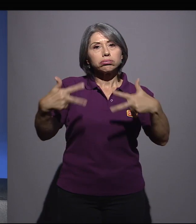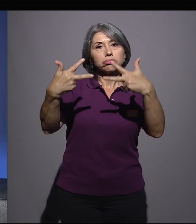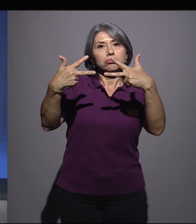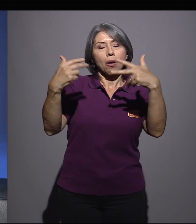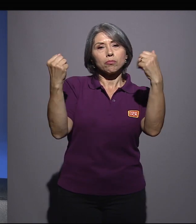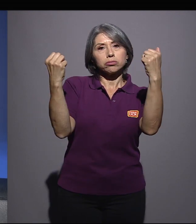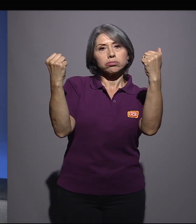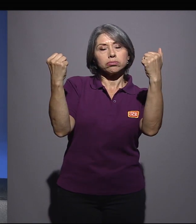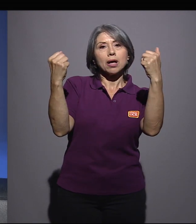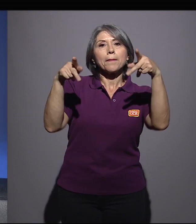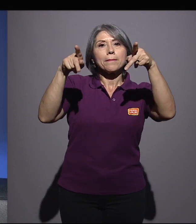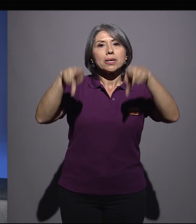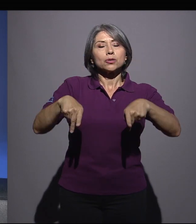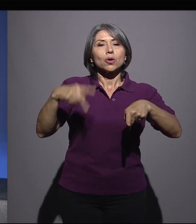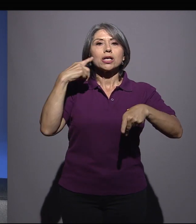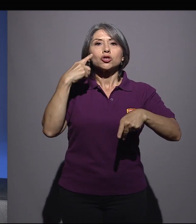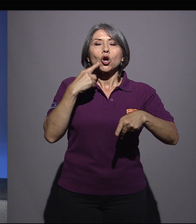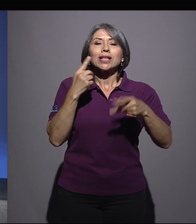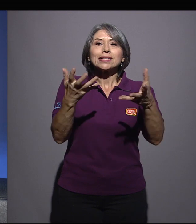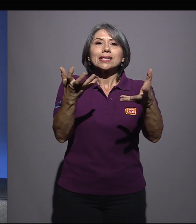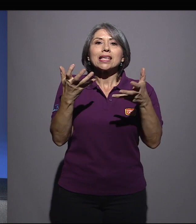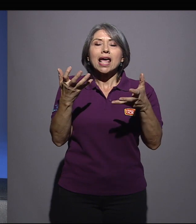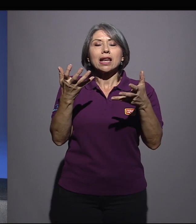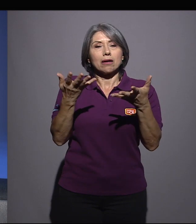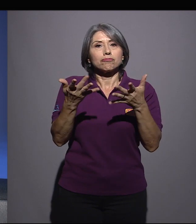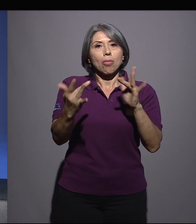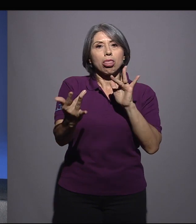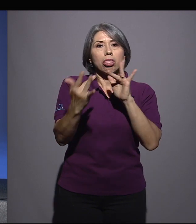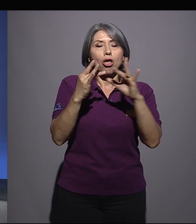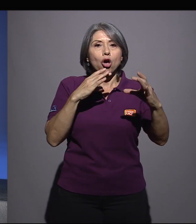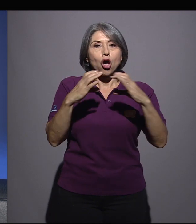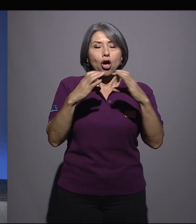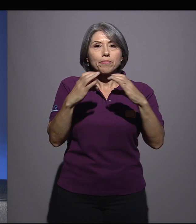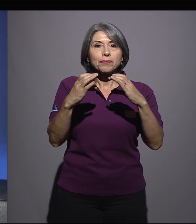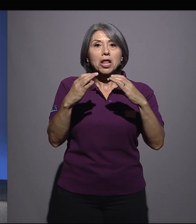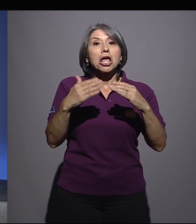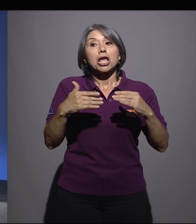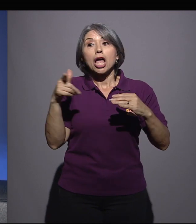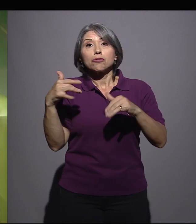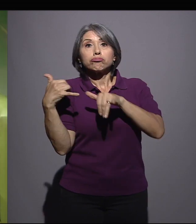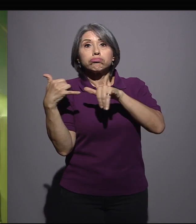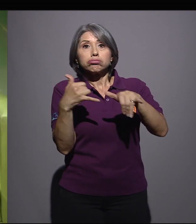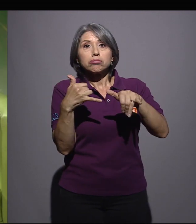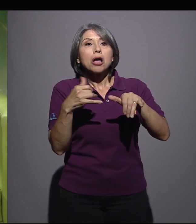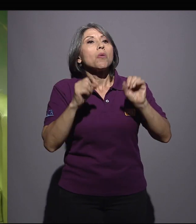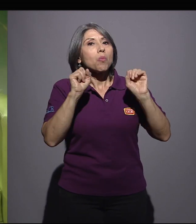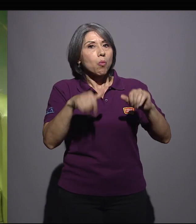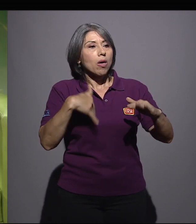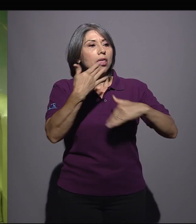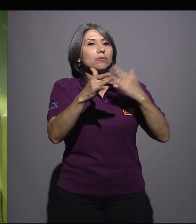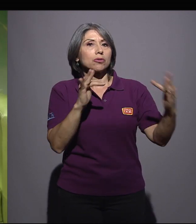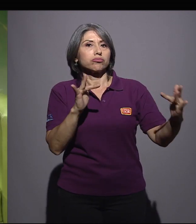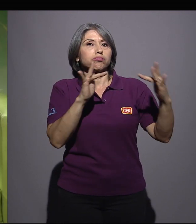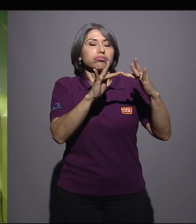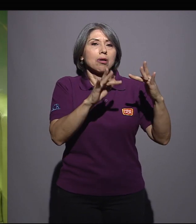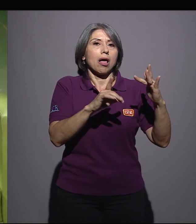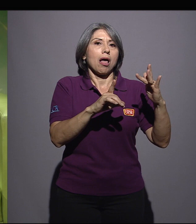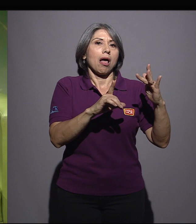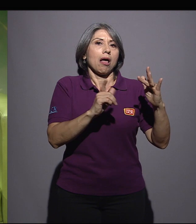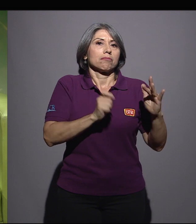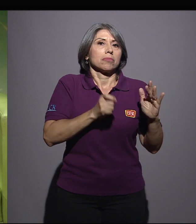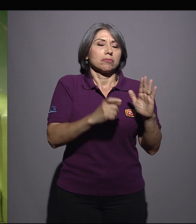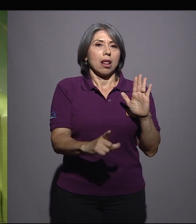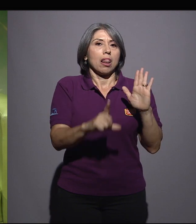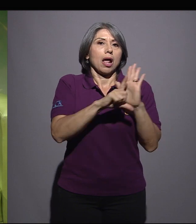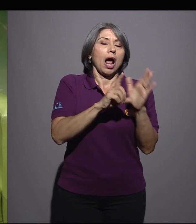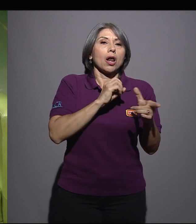denuncias de personas sordas, ¿verdad?, para luego gestionarlas ya sea a través de la asesoría legal o de algún integrante del tribunal para